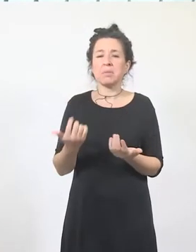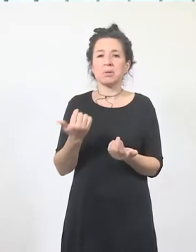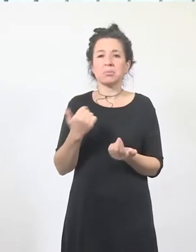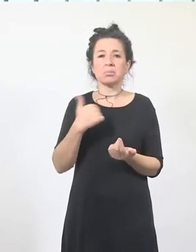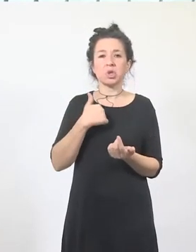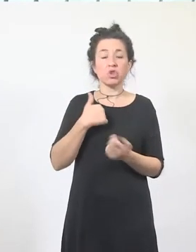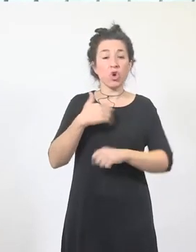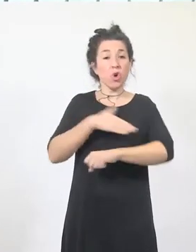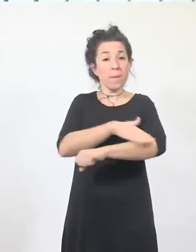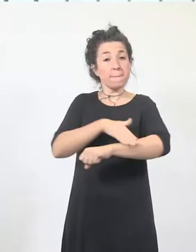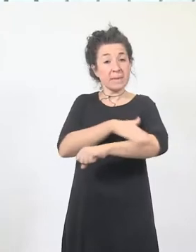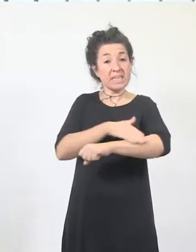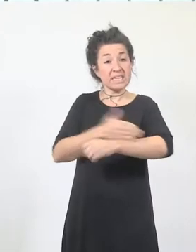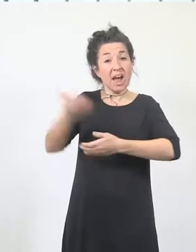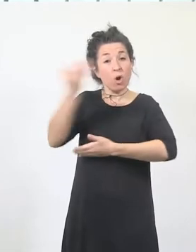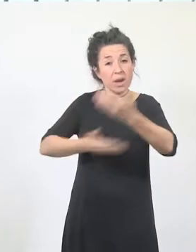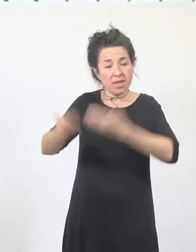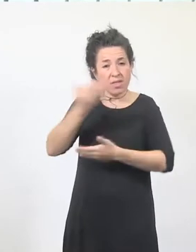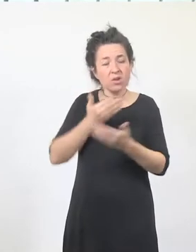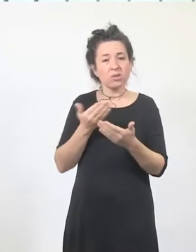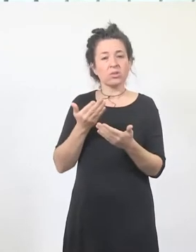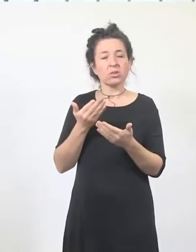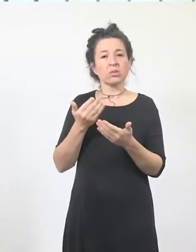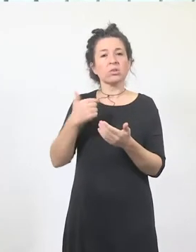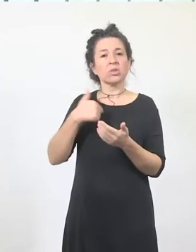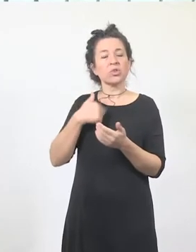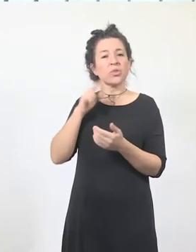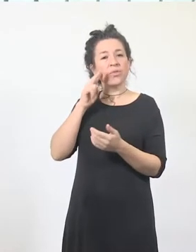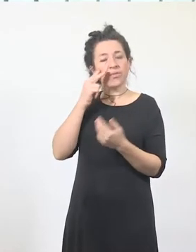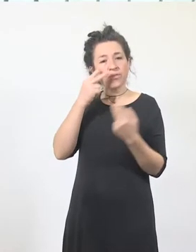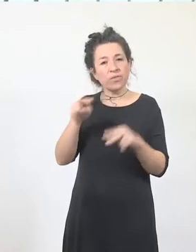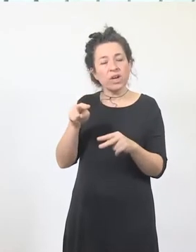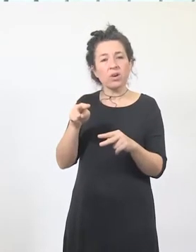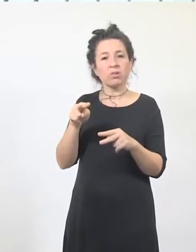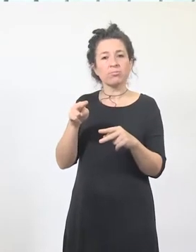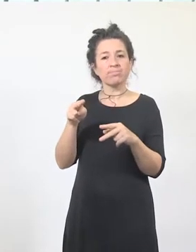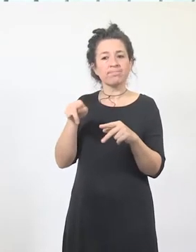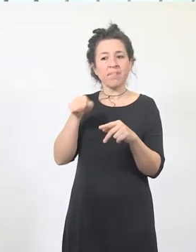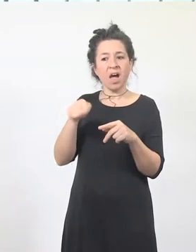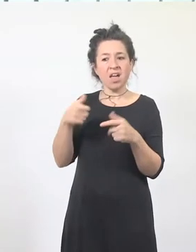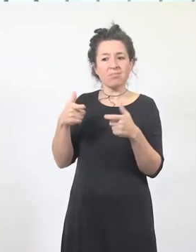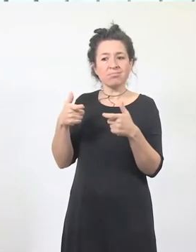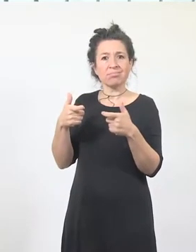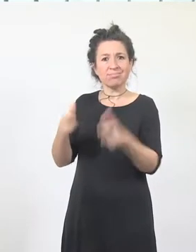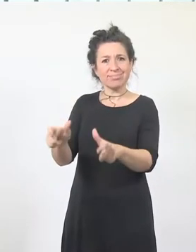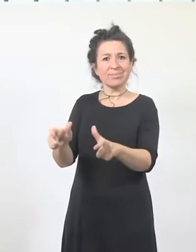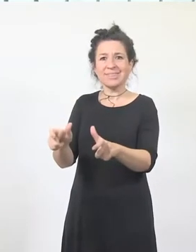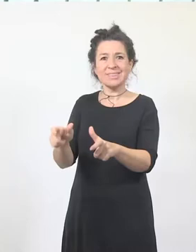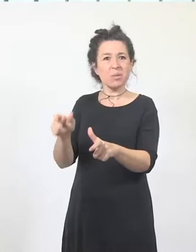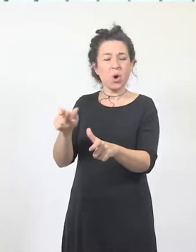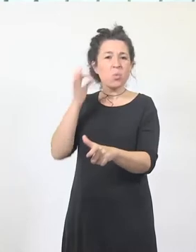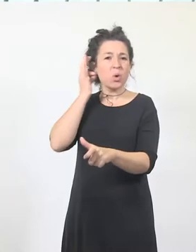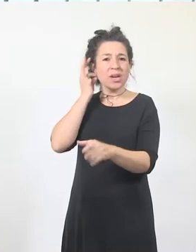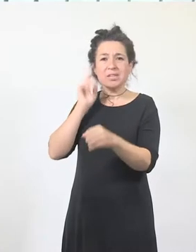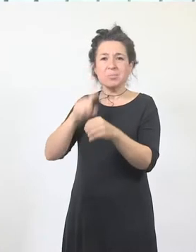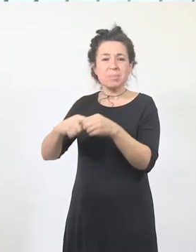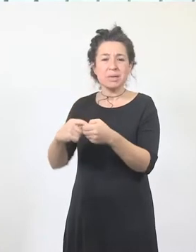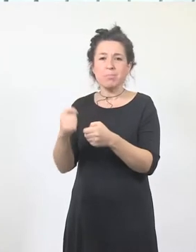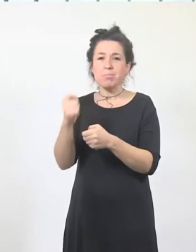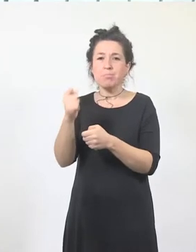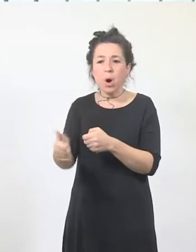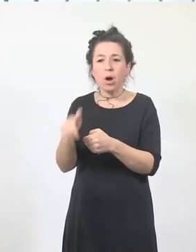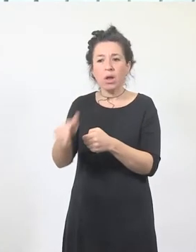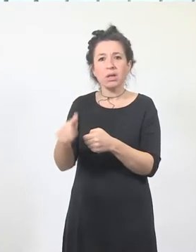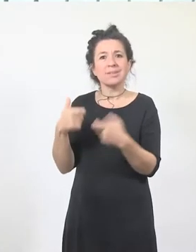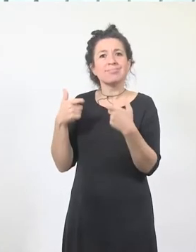yo siendo como ministra de Cooperación, estoy viendo que en ese campo no tenemos gran participación de las mujeres, y eso